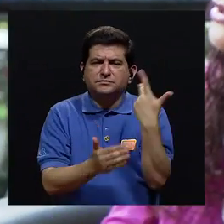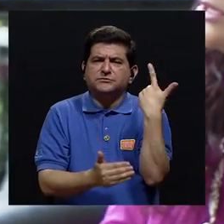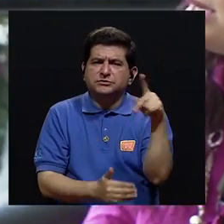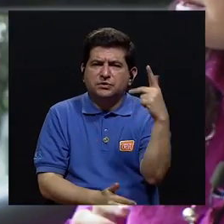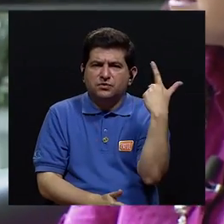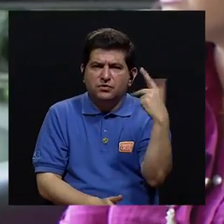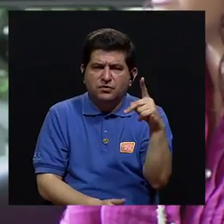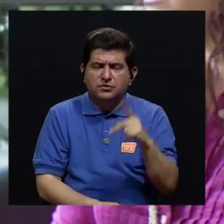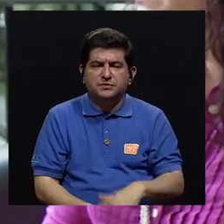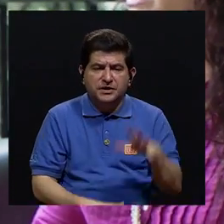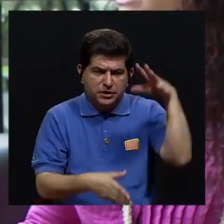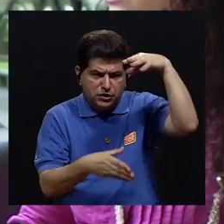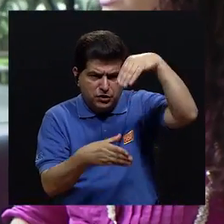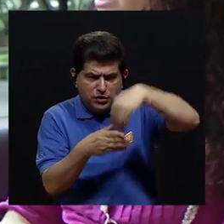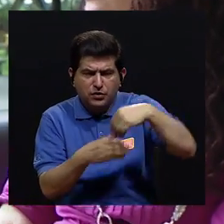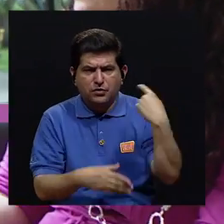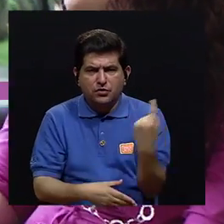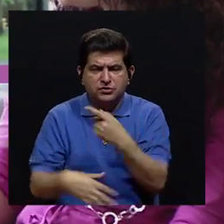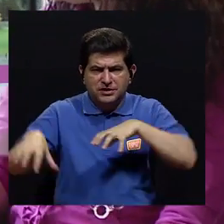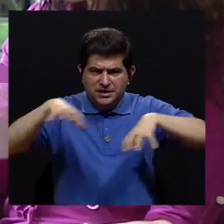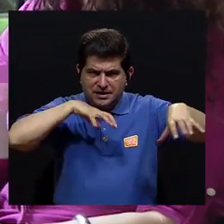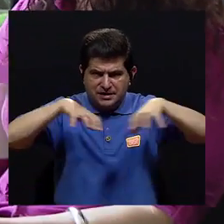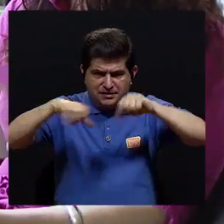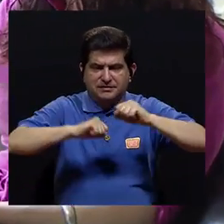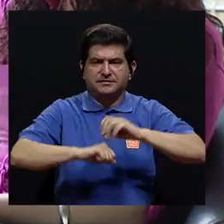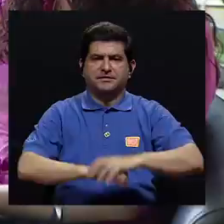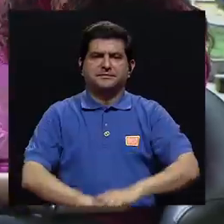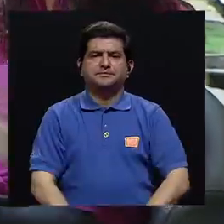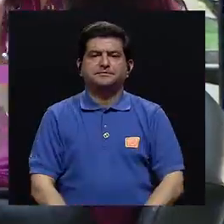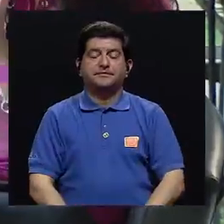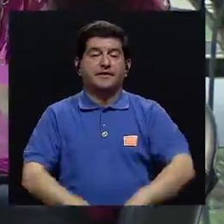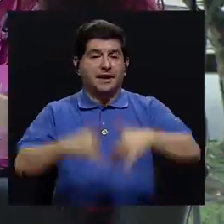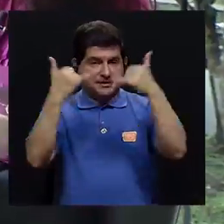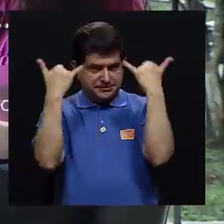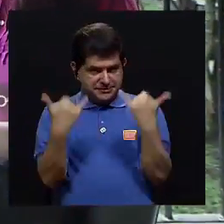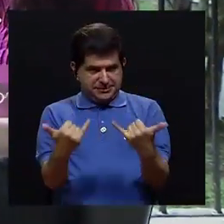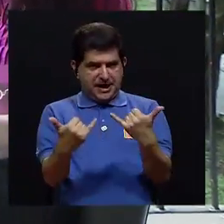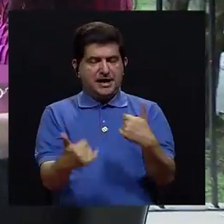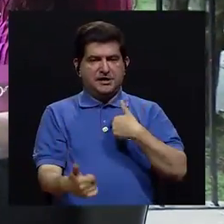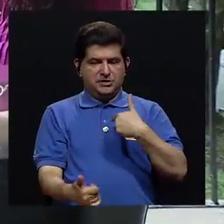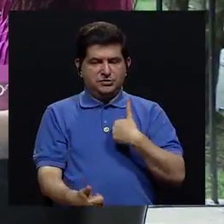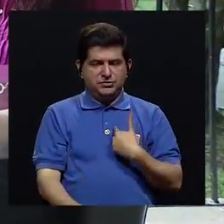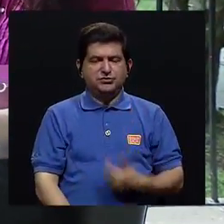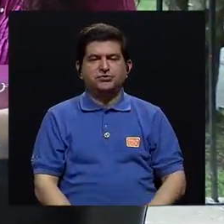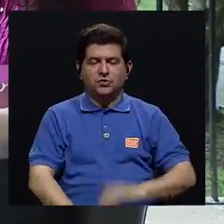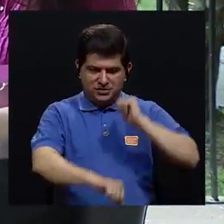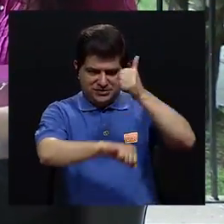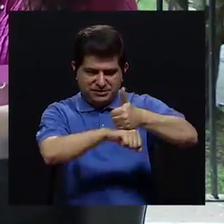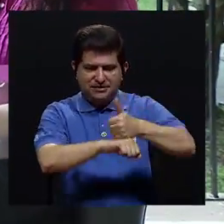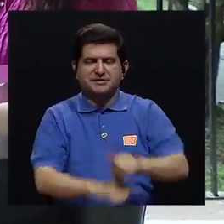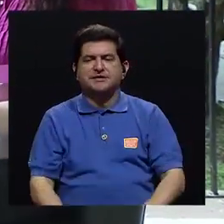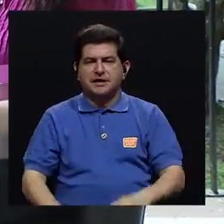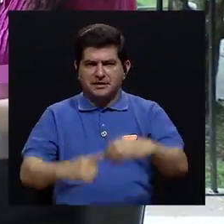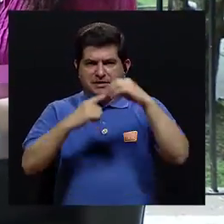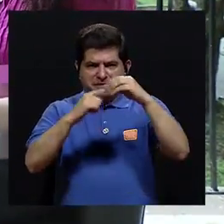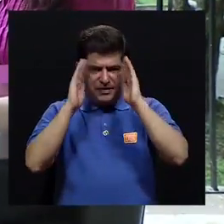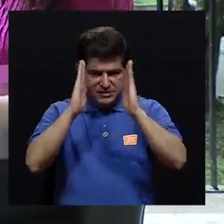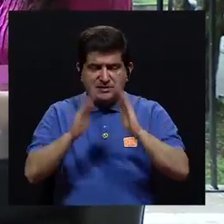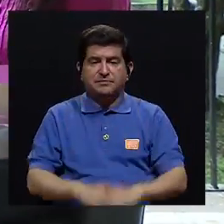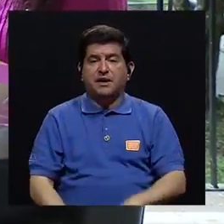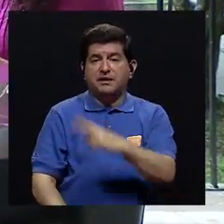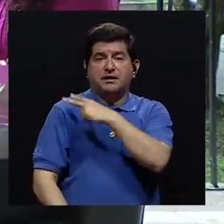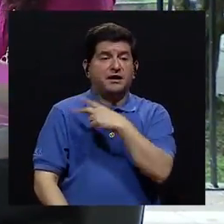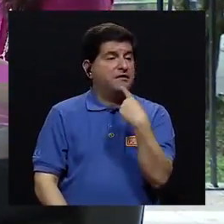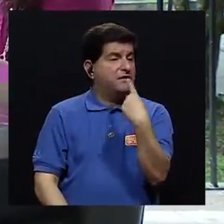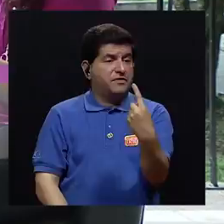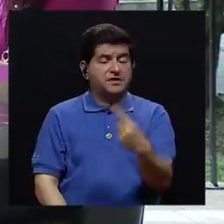los riesgos que están implícitos en cada una de esas actividades o tareas. Una vez que los he definido, priorizo, porque el patrono no puede